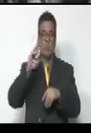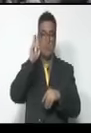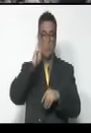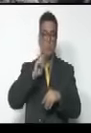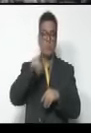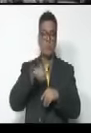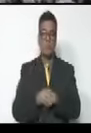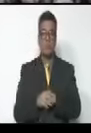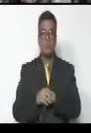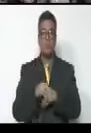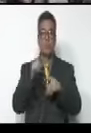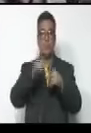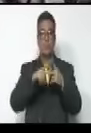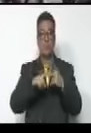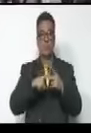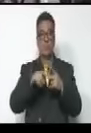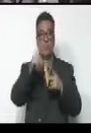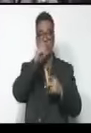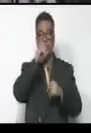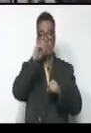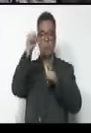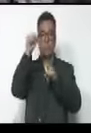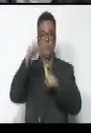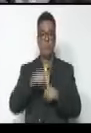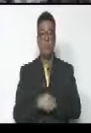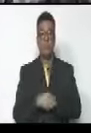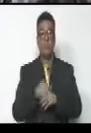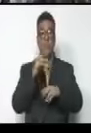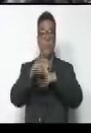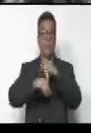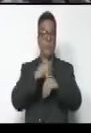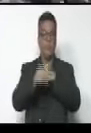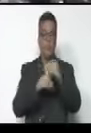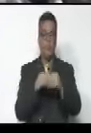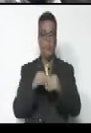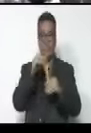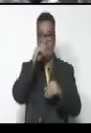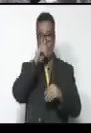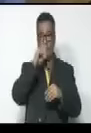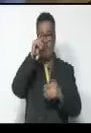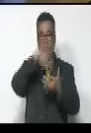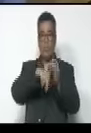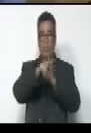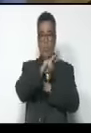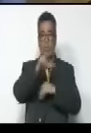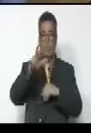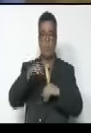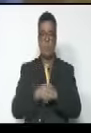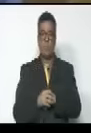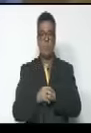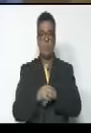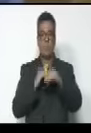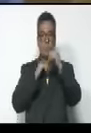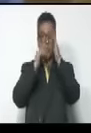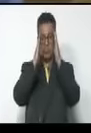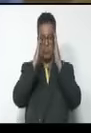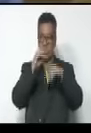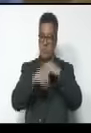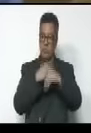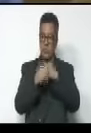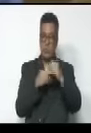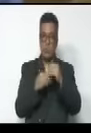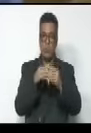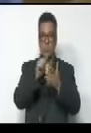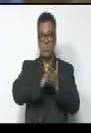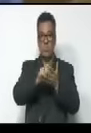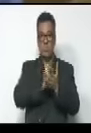de Venezuela, ciudadano Nicolás Maduro, correspondiente al año 2023, en atención a lo consagrado en